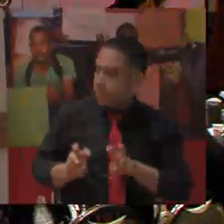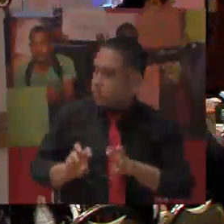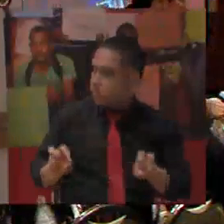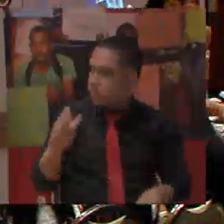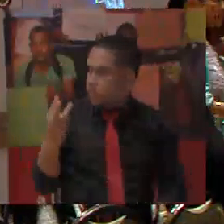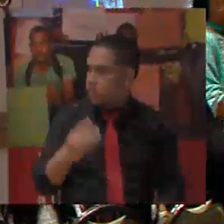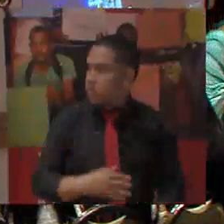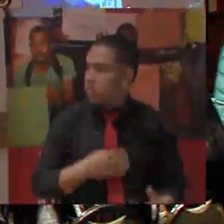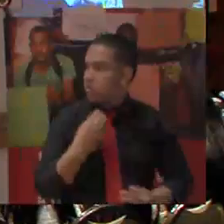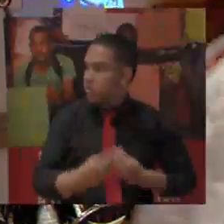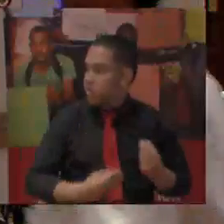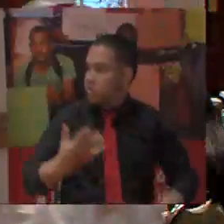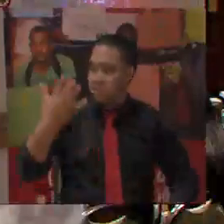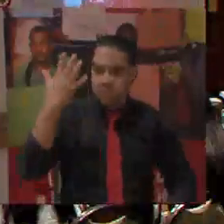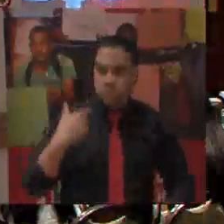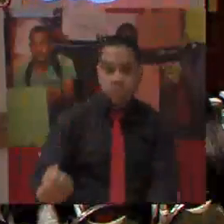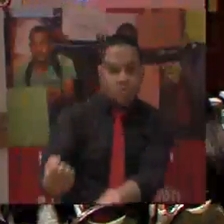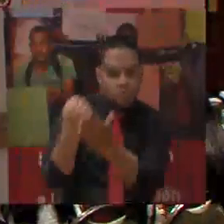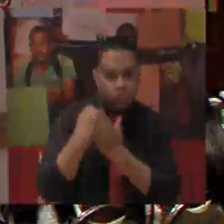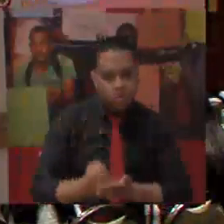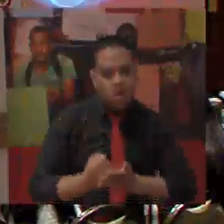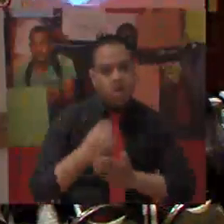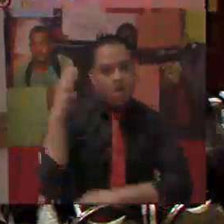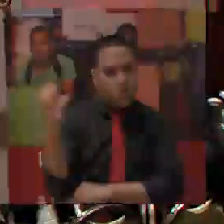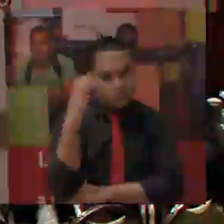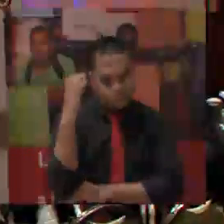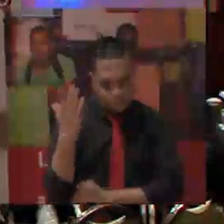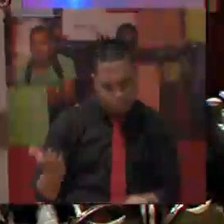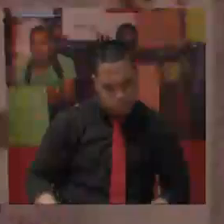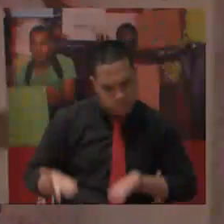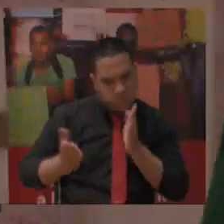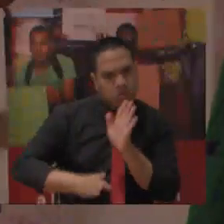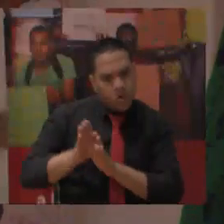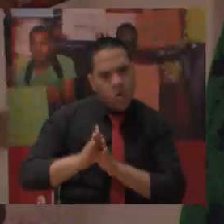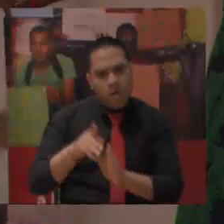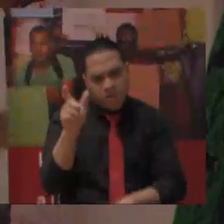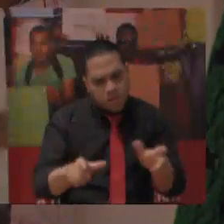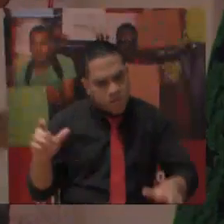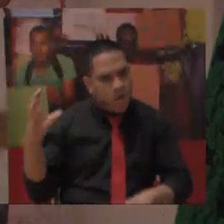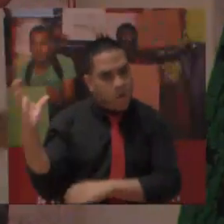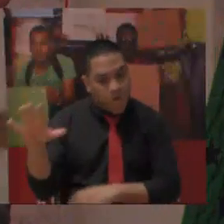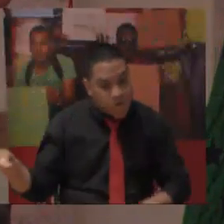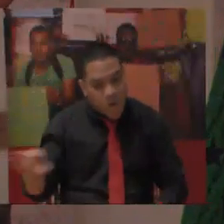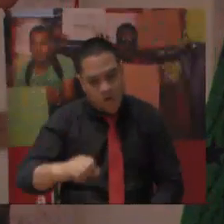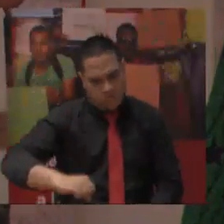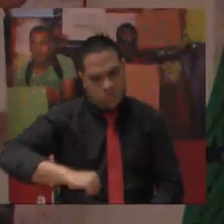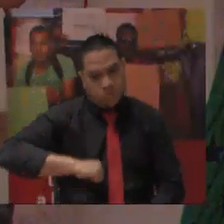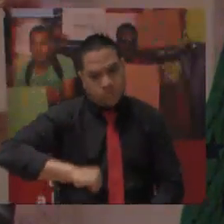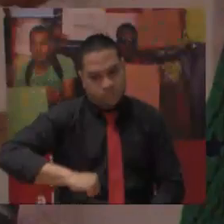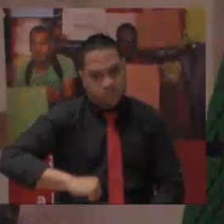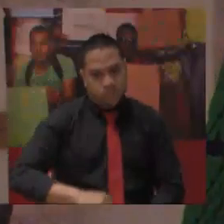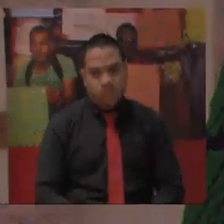que hacen nos ayudan a construir ese país con el que todos los colombianos soñamos desde hace rato.